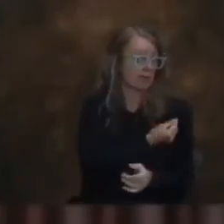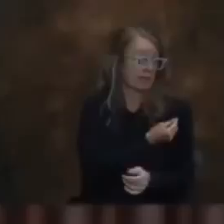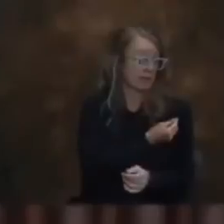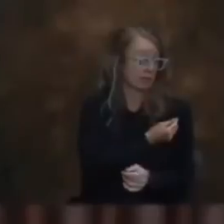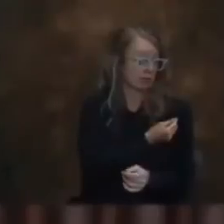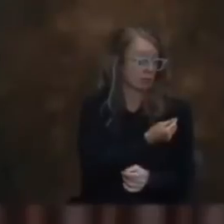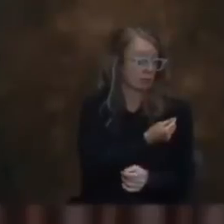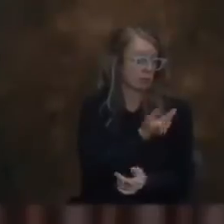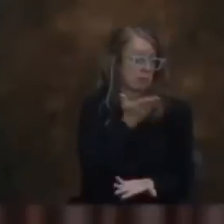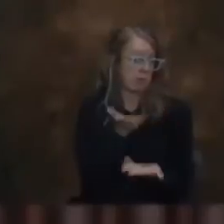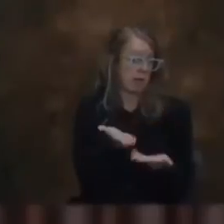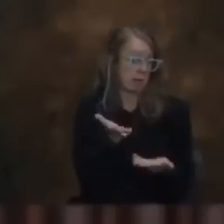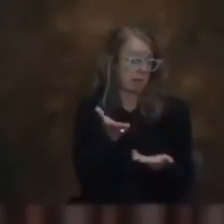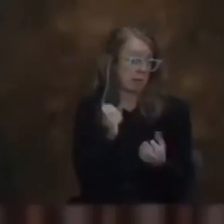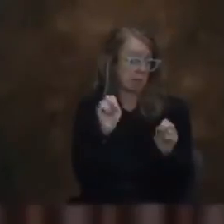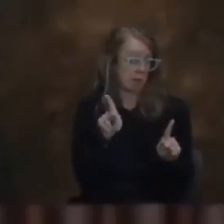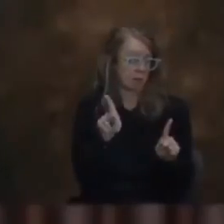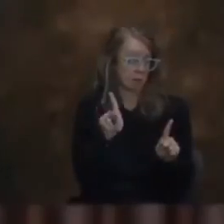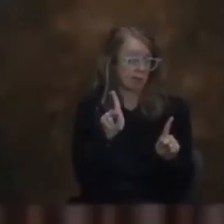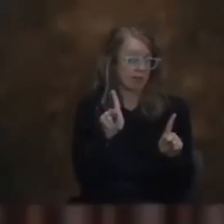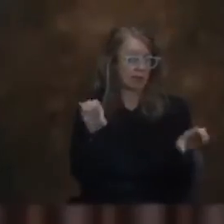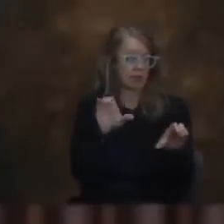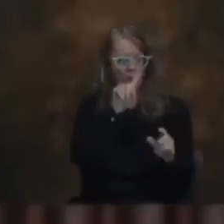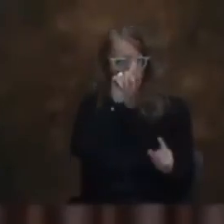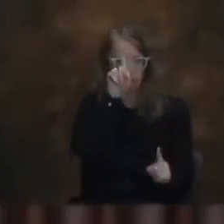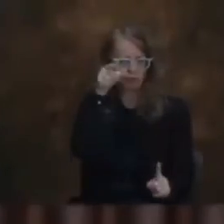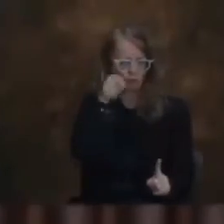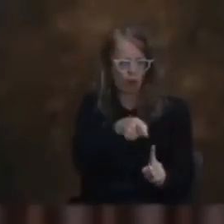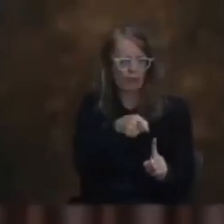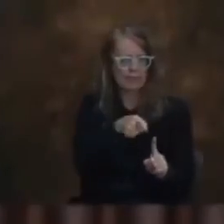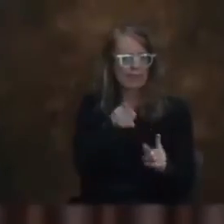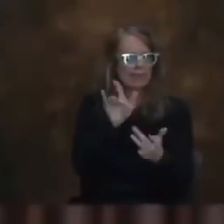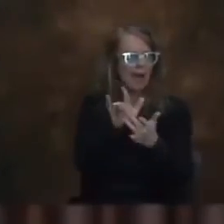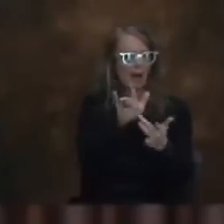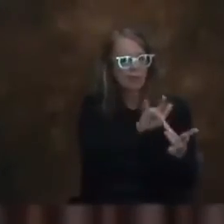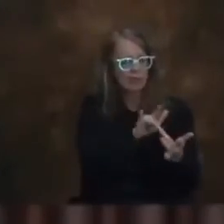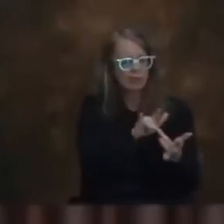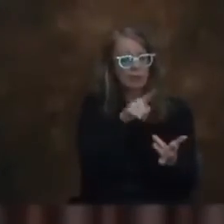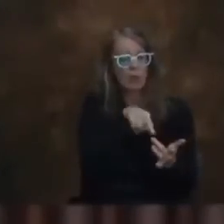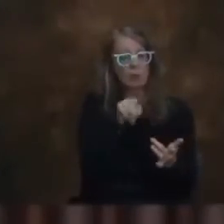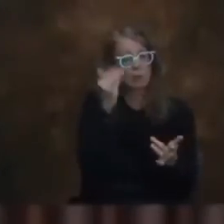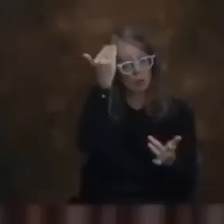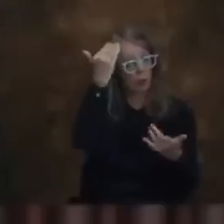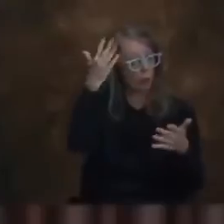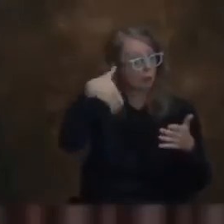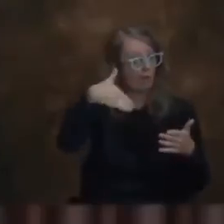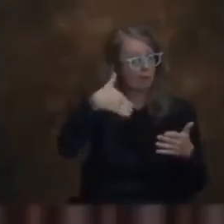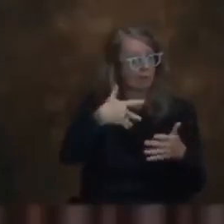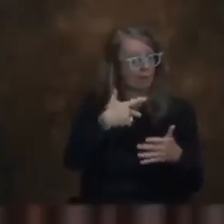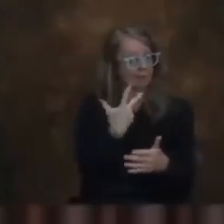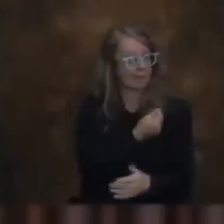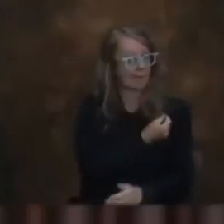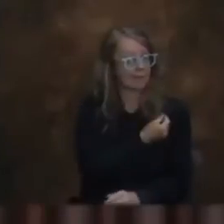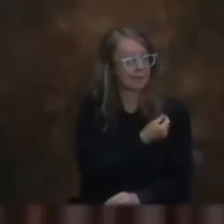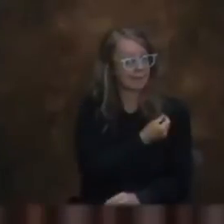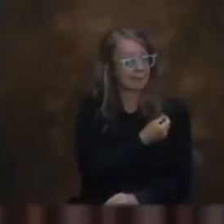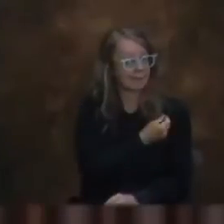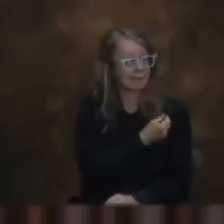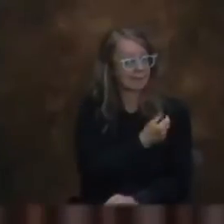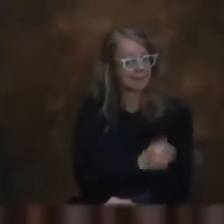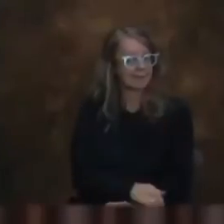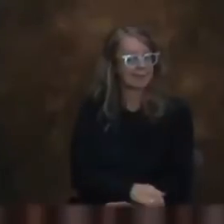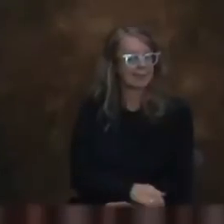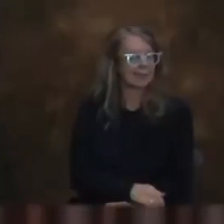hacer alcance después enfocado en esas personas que no reciben la vacuna que tal vez haya razón